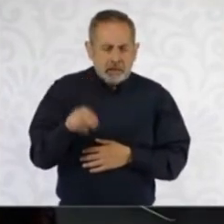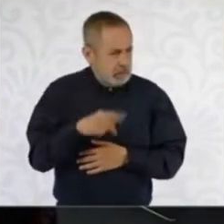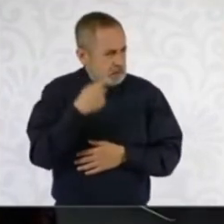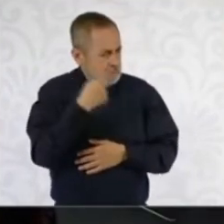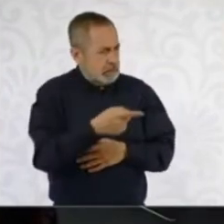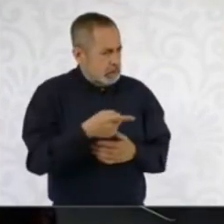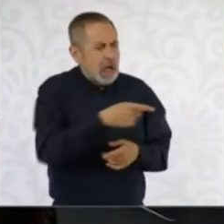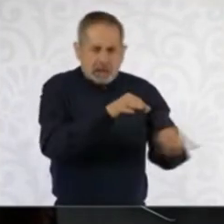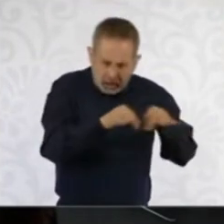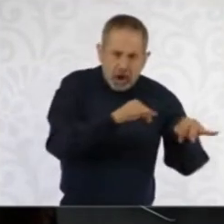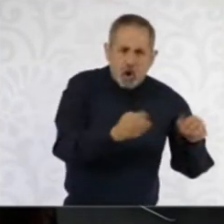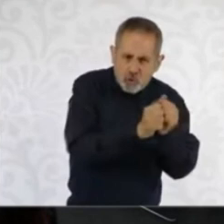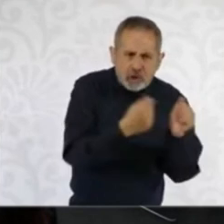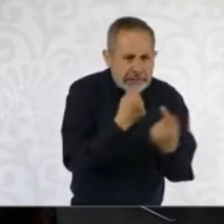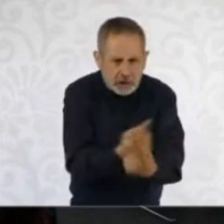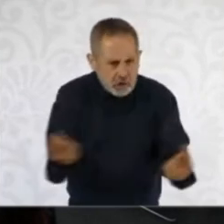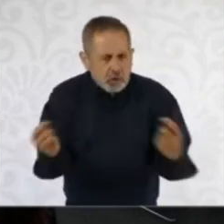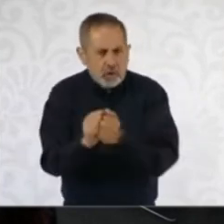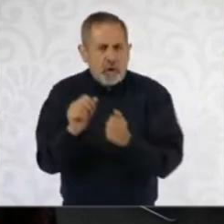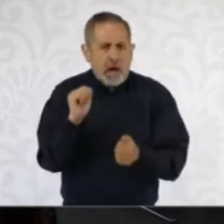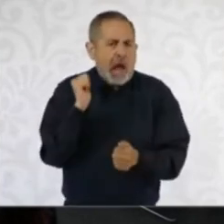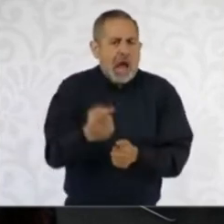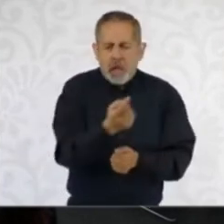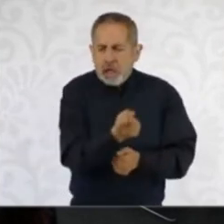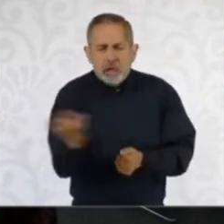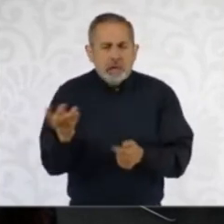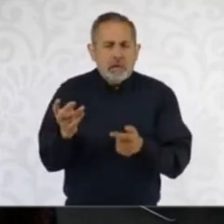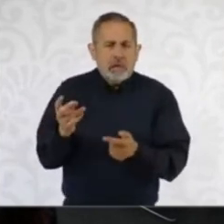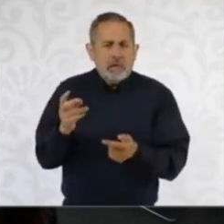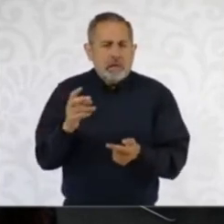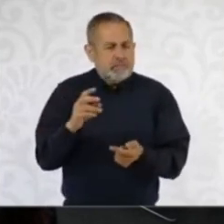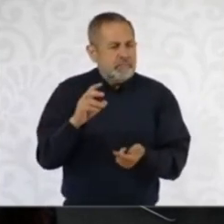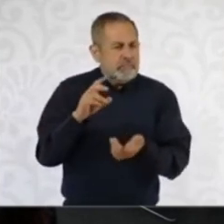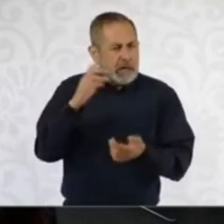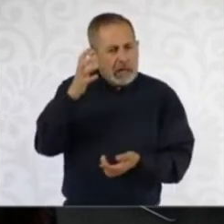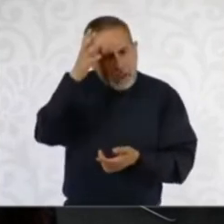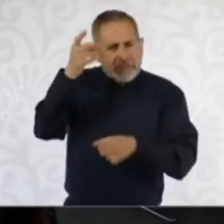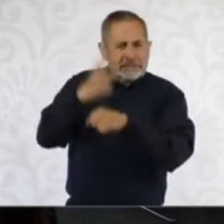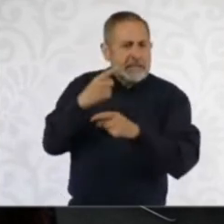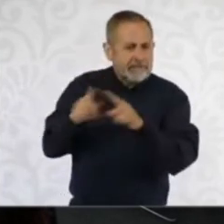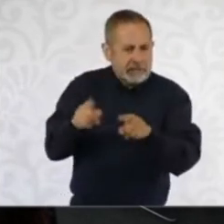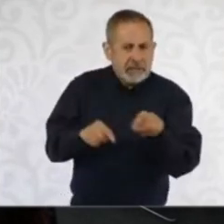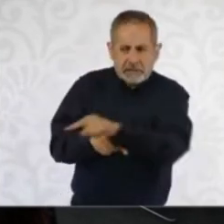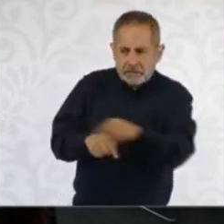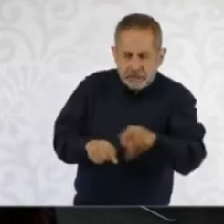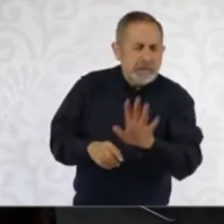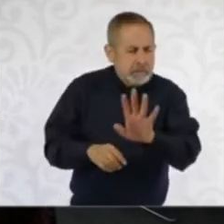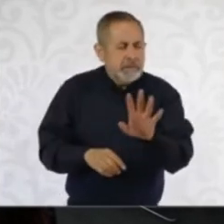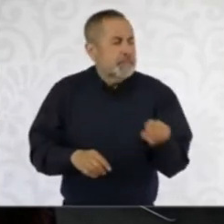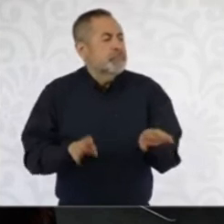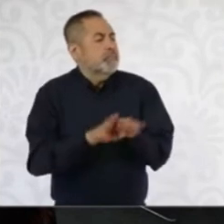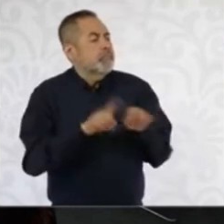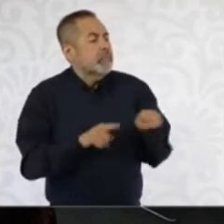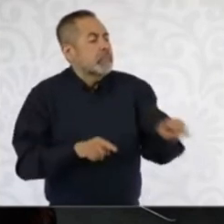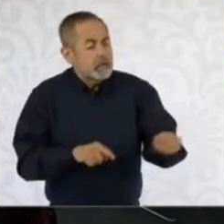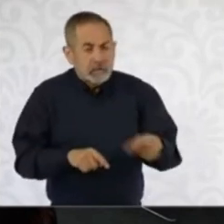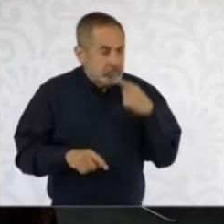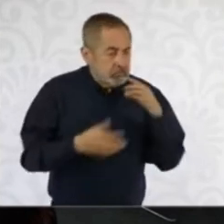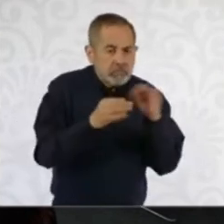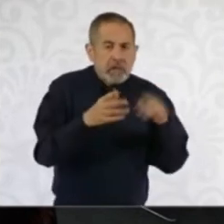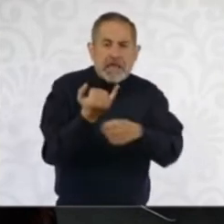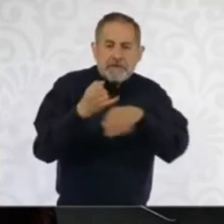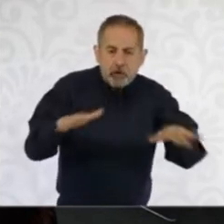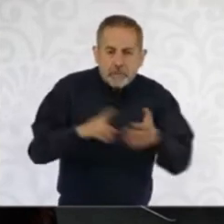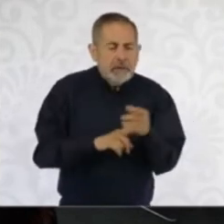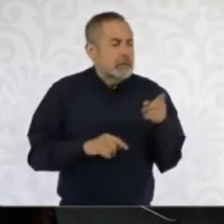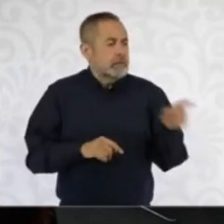también esta labor con los niños con estas capacidades diferentes, sino sobre todo porque en el caso de los informes